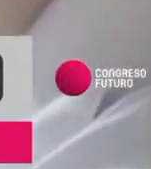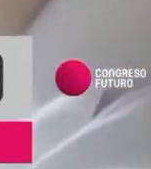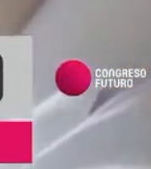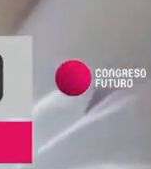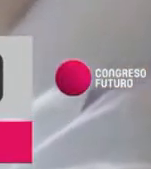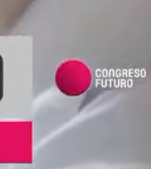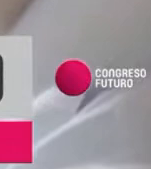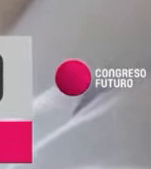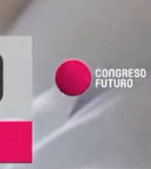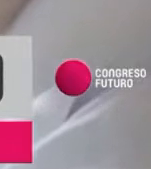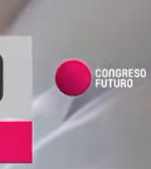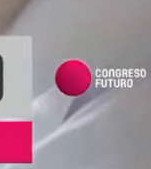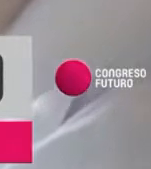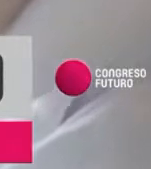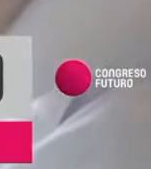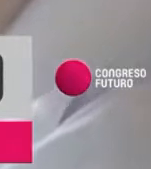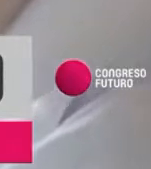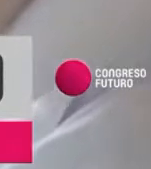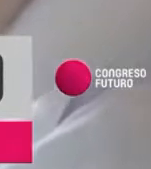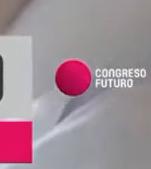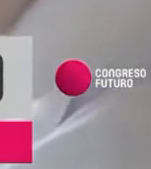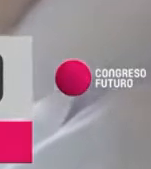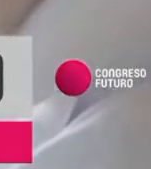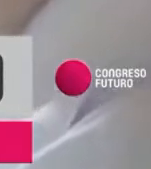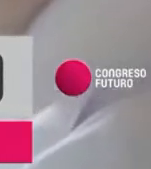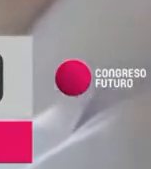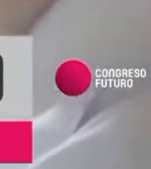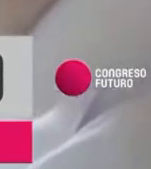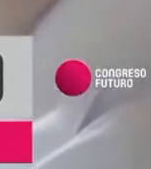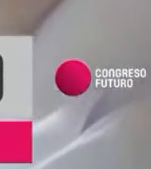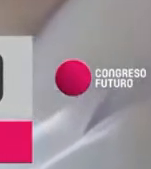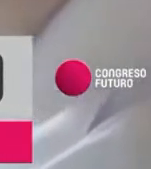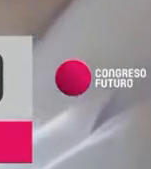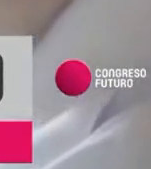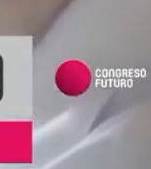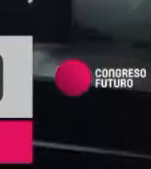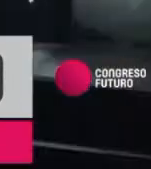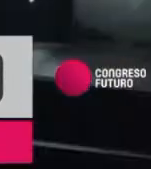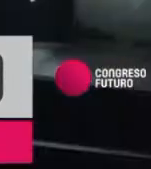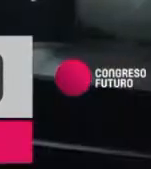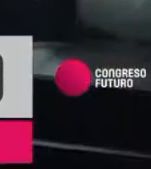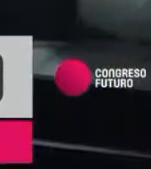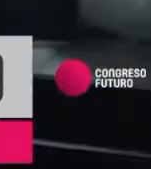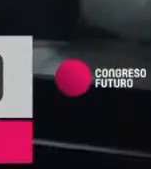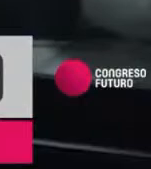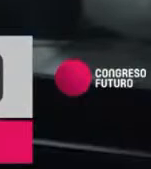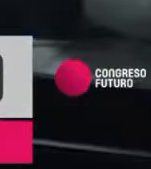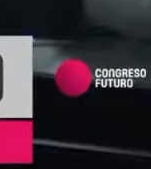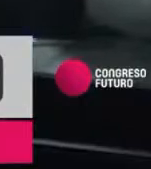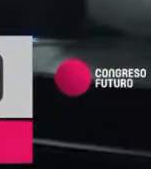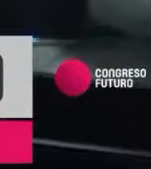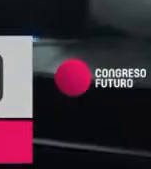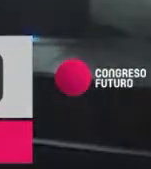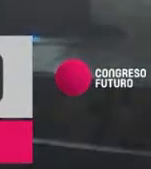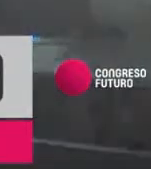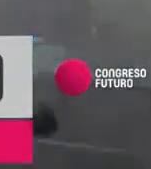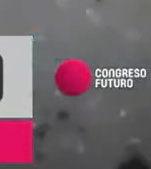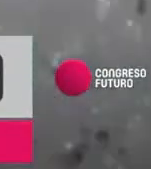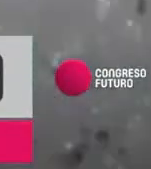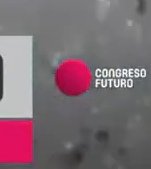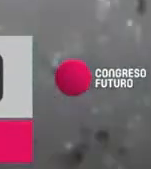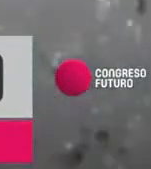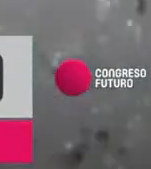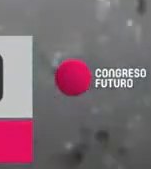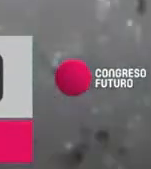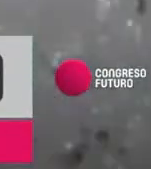investigadores, estos hallazgos contribuyen a aumentar el repertorio de enzimas que degradan el PET y una solución al considerable aumento